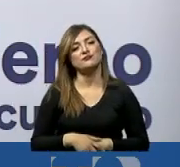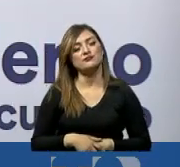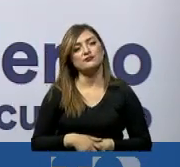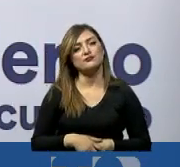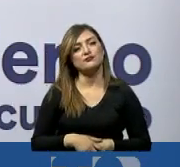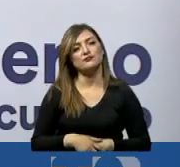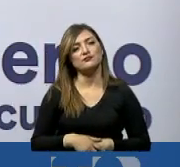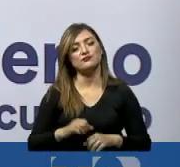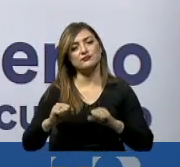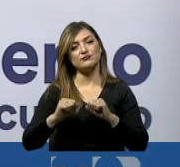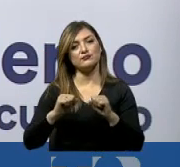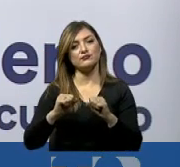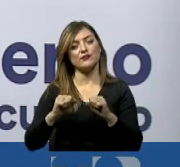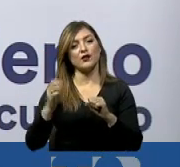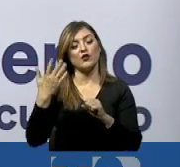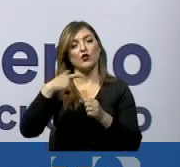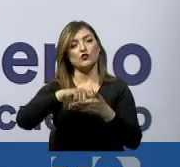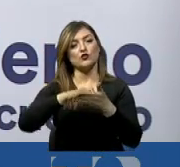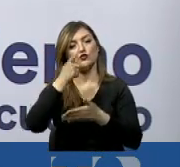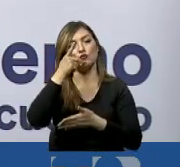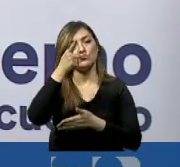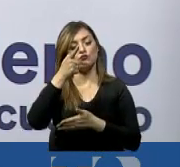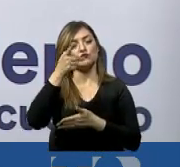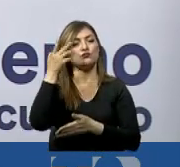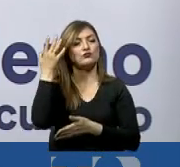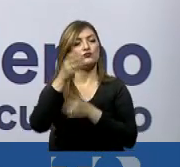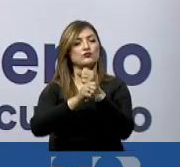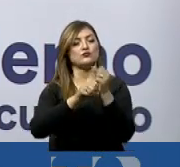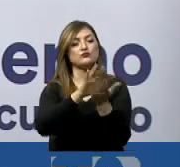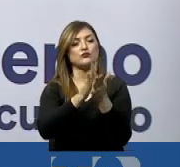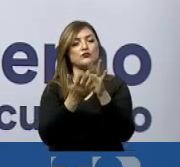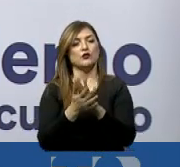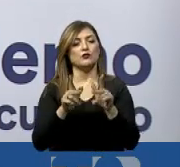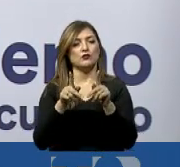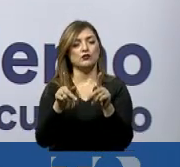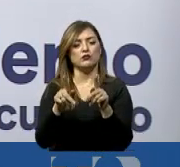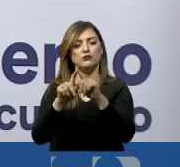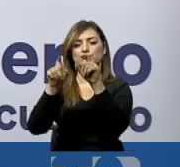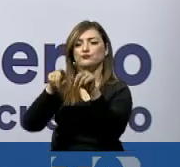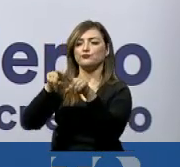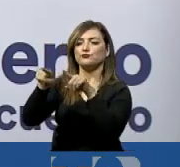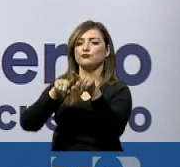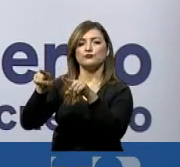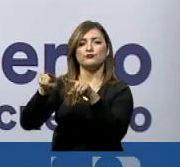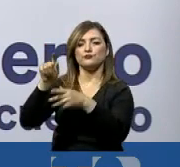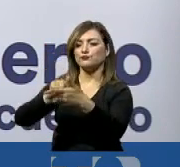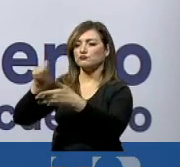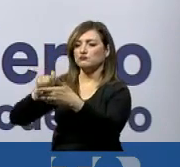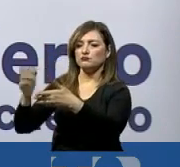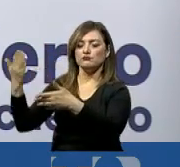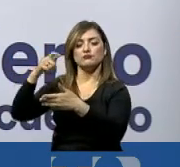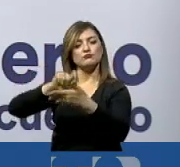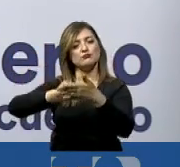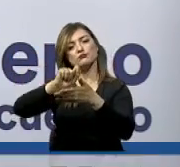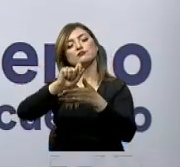a través de una gestión con el Sercob el año pasado, desde el mes de noviembre, nos permitió contar ya con proveedores catalogados. De